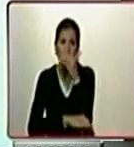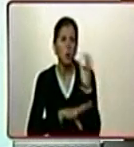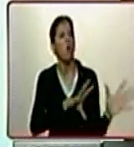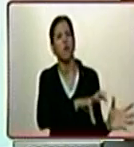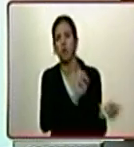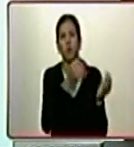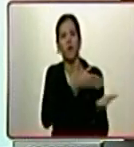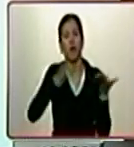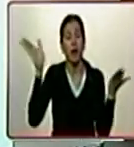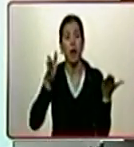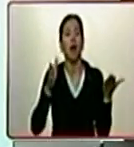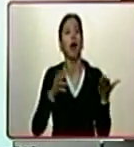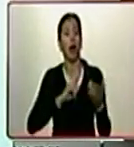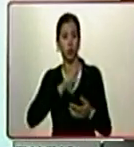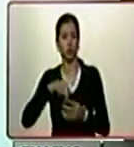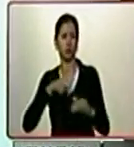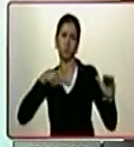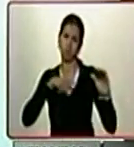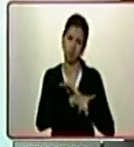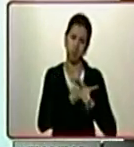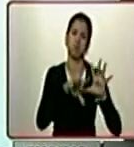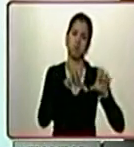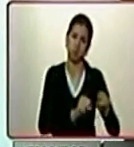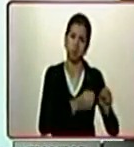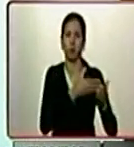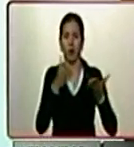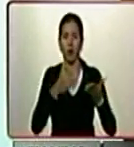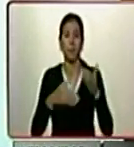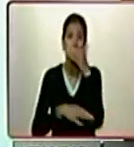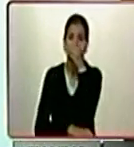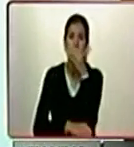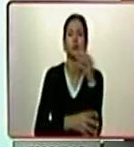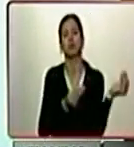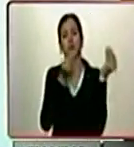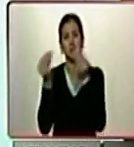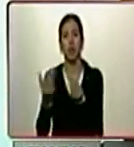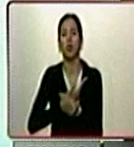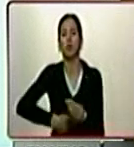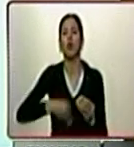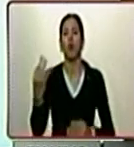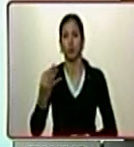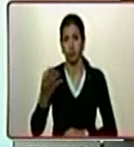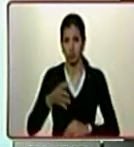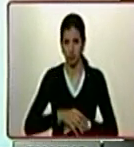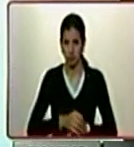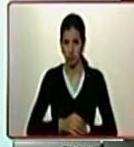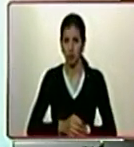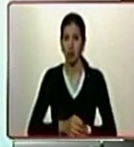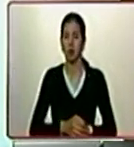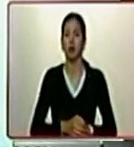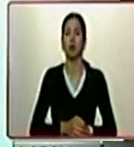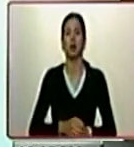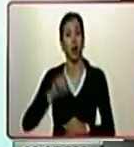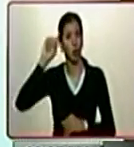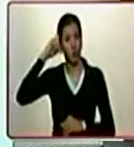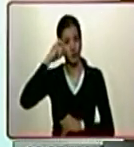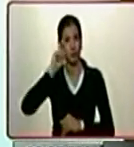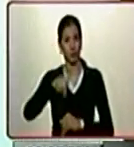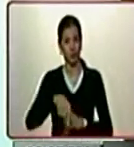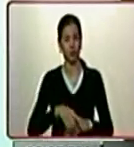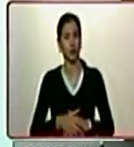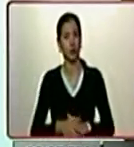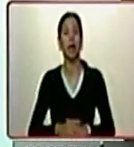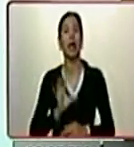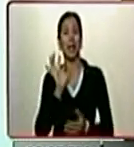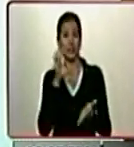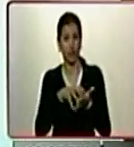asignatarios, hemos recuperado 1.421 de ellos. Muy importante también recordar que el